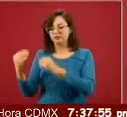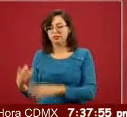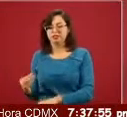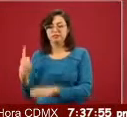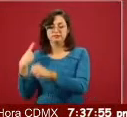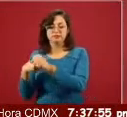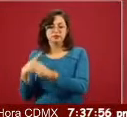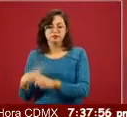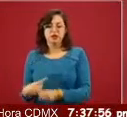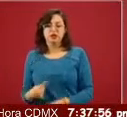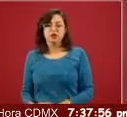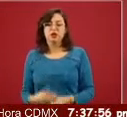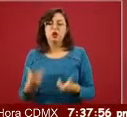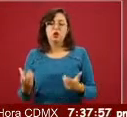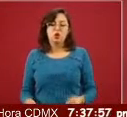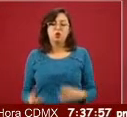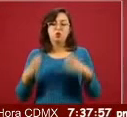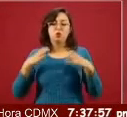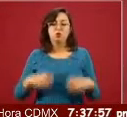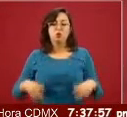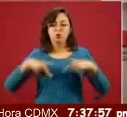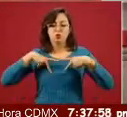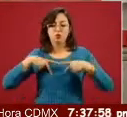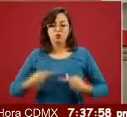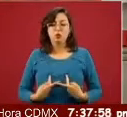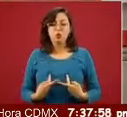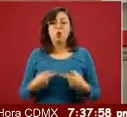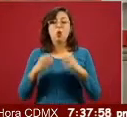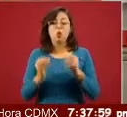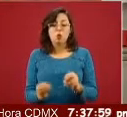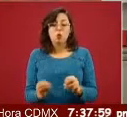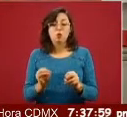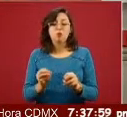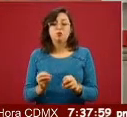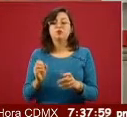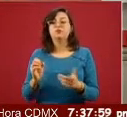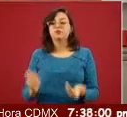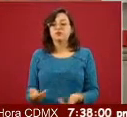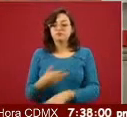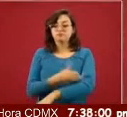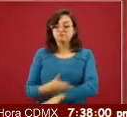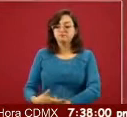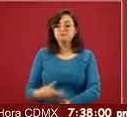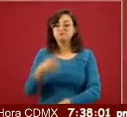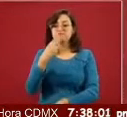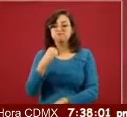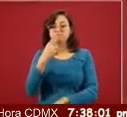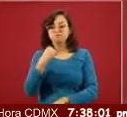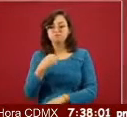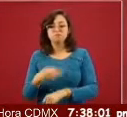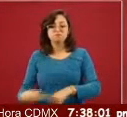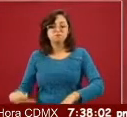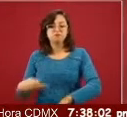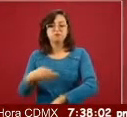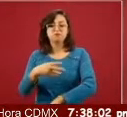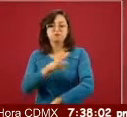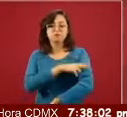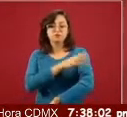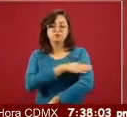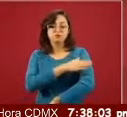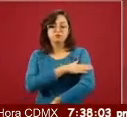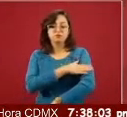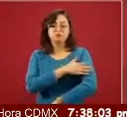o inmunosupresión, o incluso familia con diabetes o familia con hipertensión. Hemos puesto